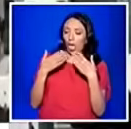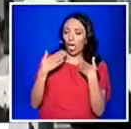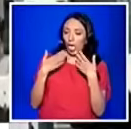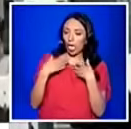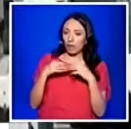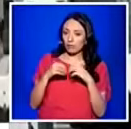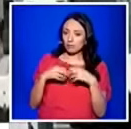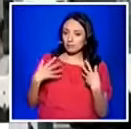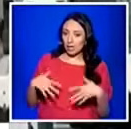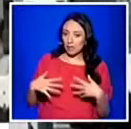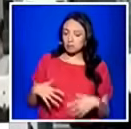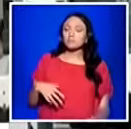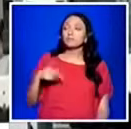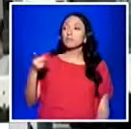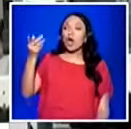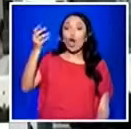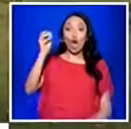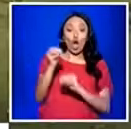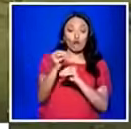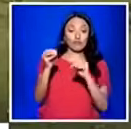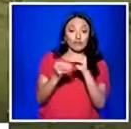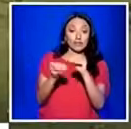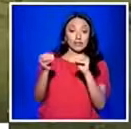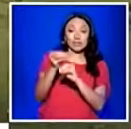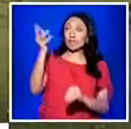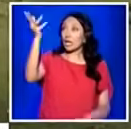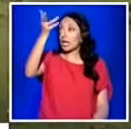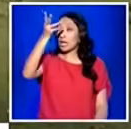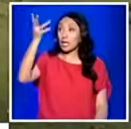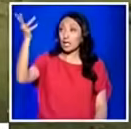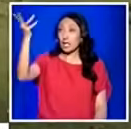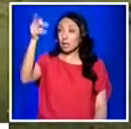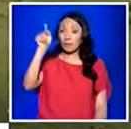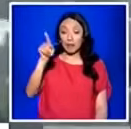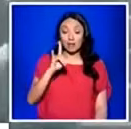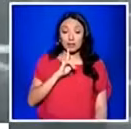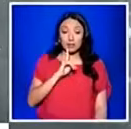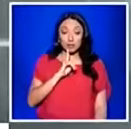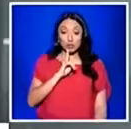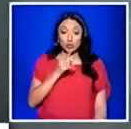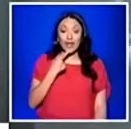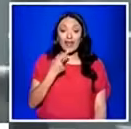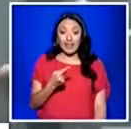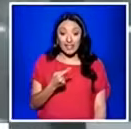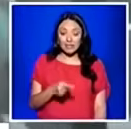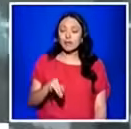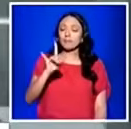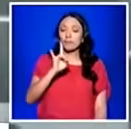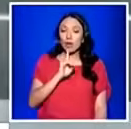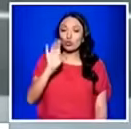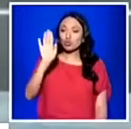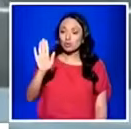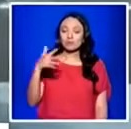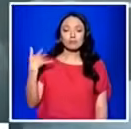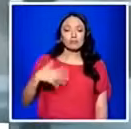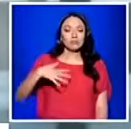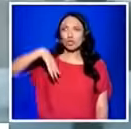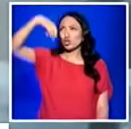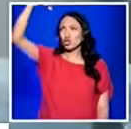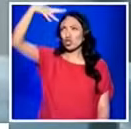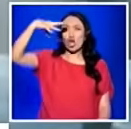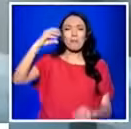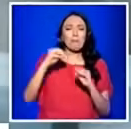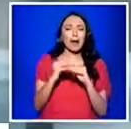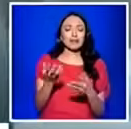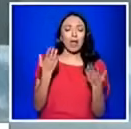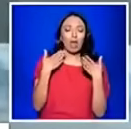Las estimaciones de la Oficina Nacional de Administración Oceánica y Atmosférica indican que Estados Unidos vivirá un verano con más calor